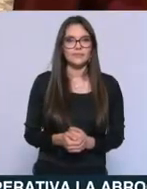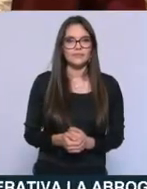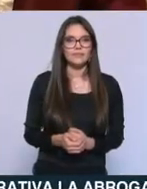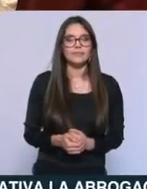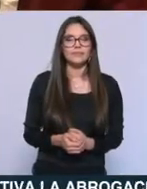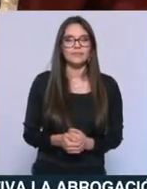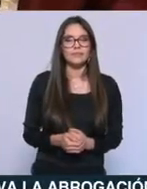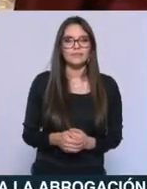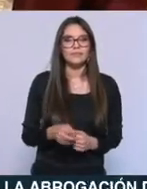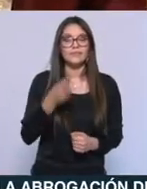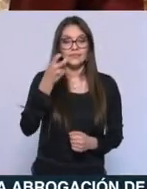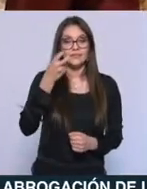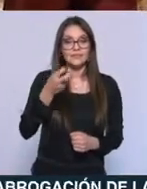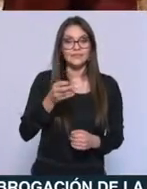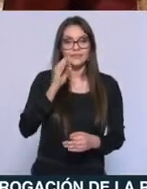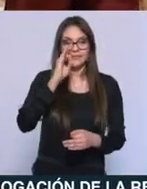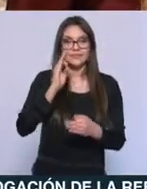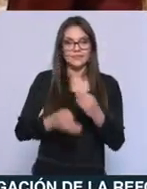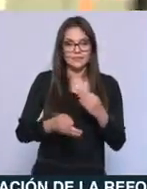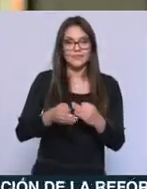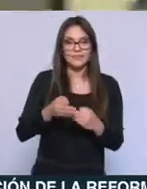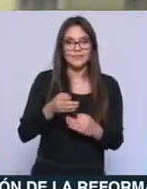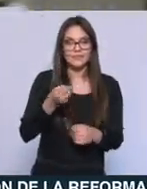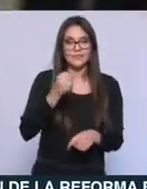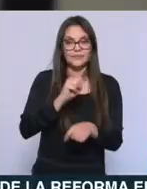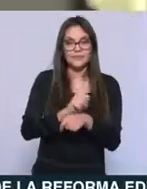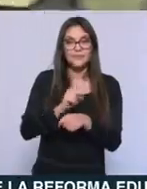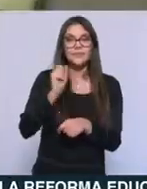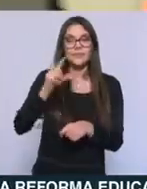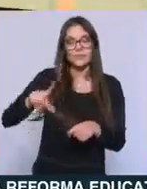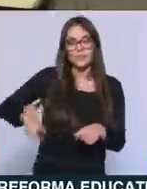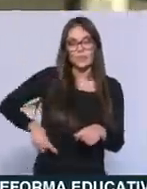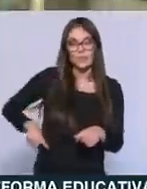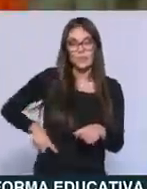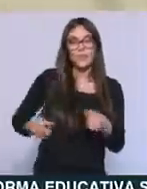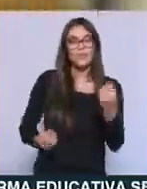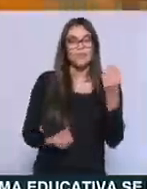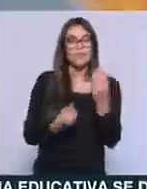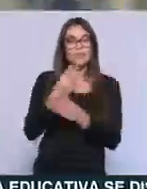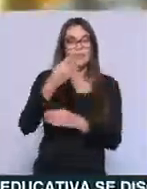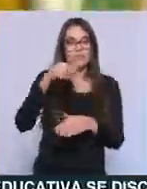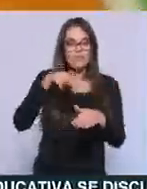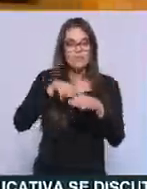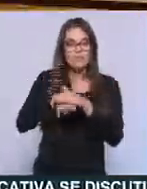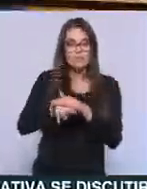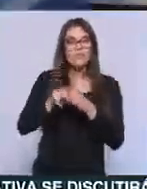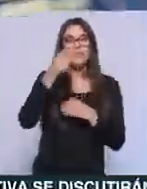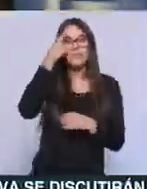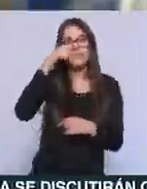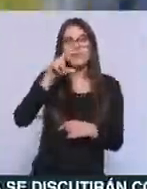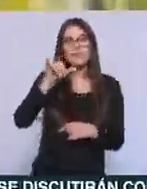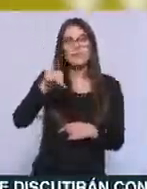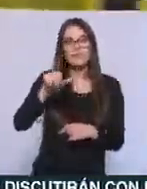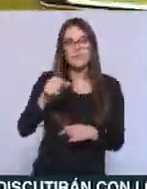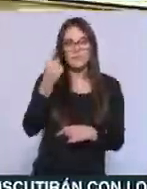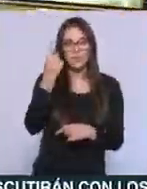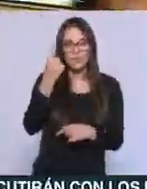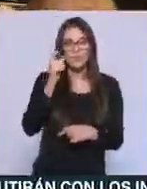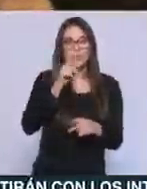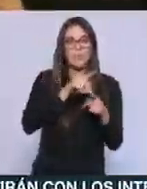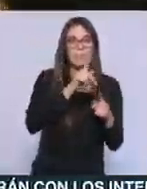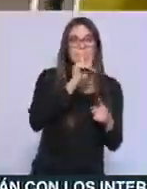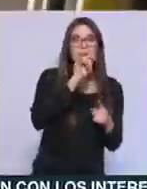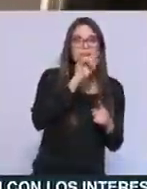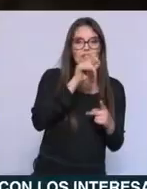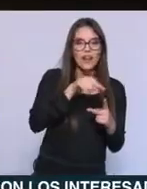Este fin de semana, el gobierno de la Ciudad de México puso en marcha 2 nuevos trenes en la línea 1 del metro que corre de Pantitlán a Observatorio,